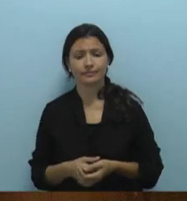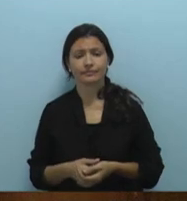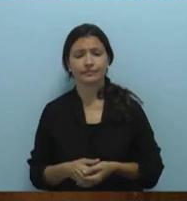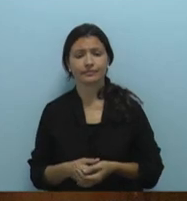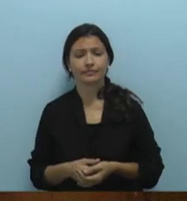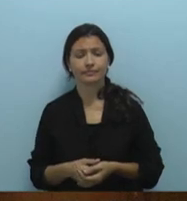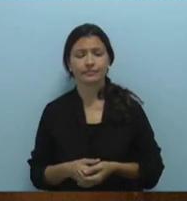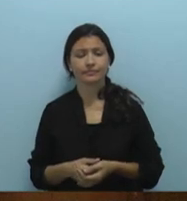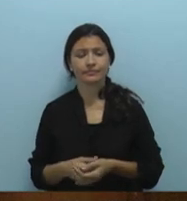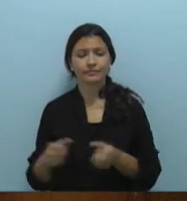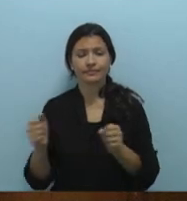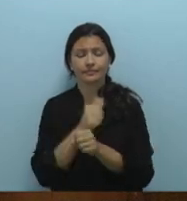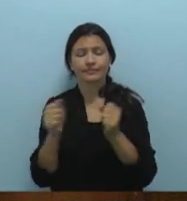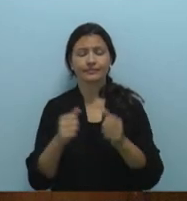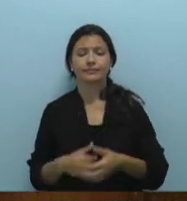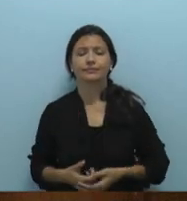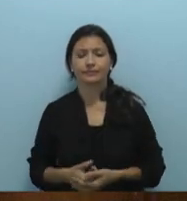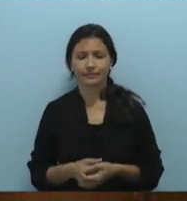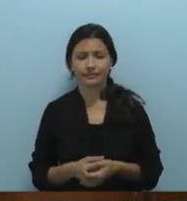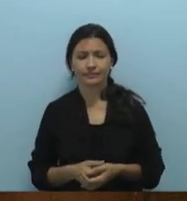de la resolución aprobado.